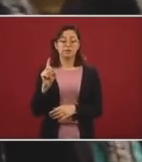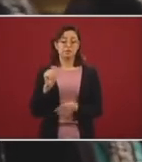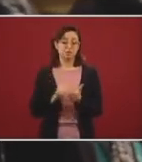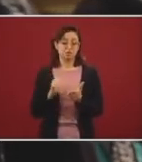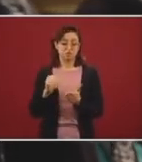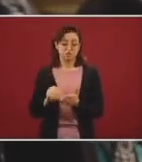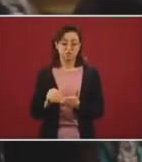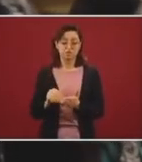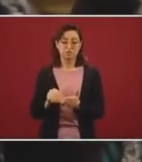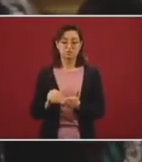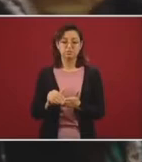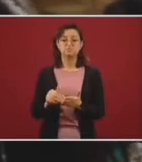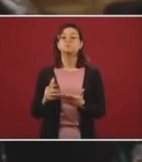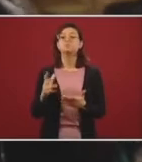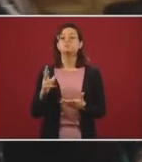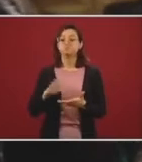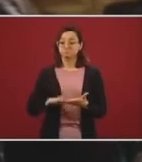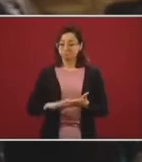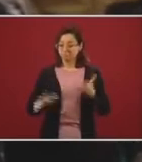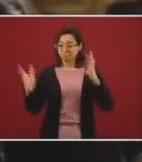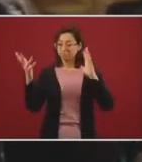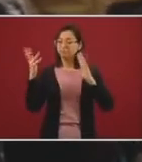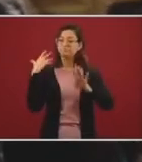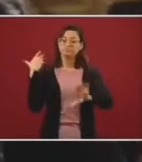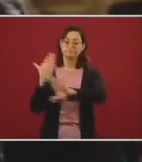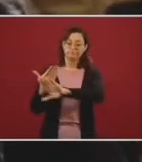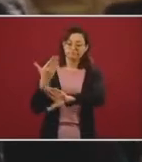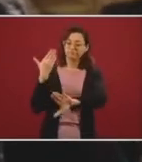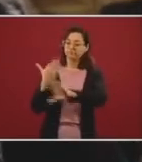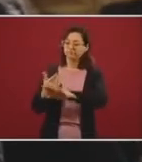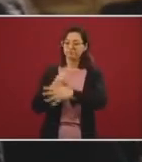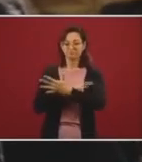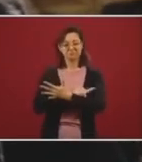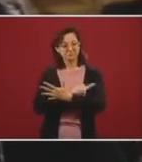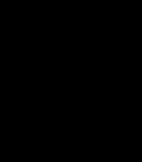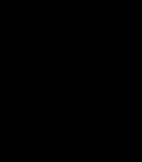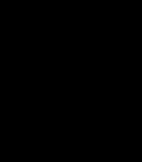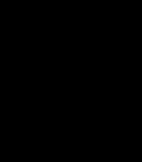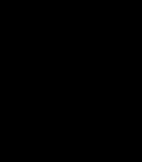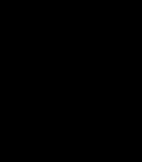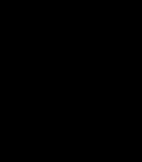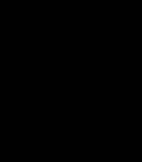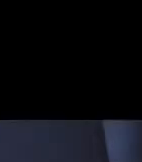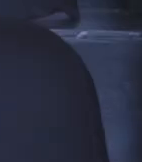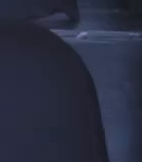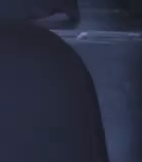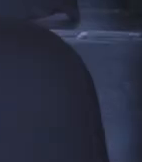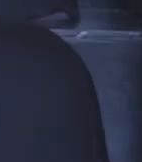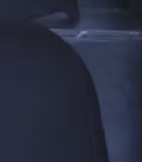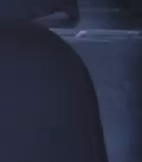operación financiera. Las víctimas eran niñas de entre 12 a 15 años.